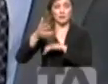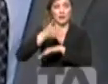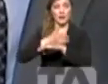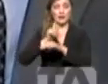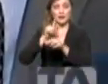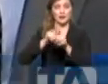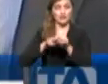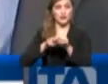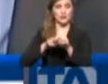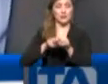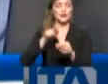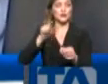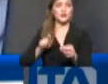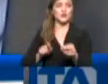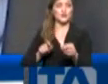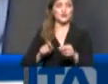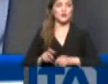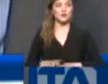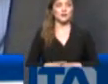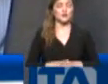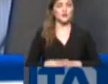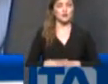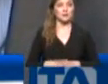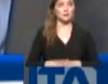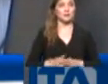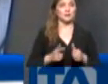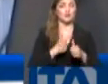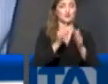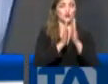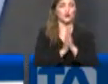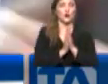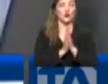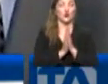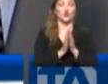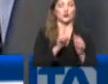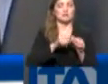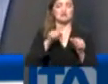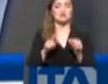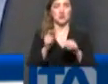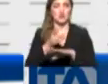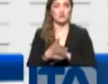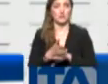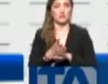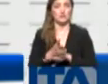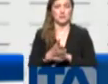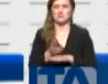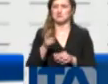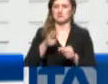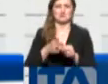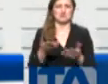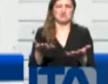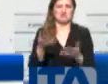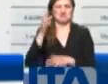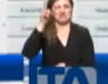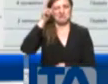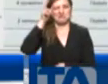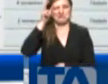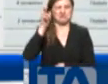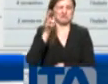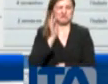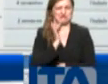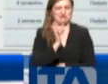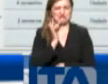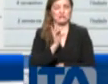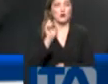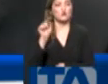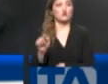es que primero presenta una solicitud de desafiliación y después alega que falta? Estas presuntas irregularidades